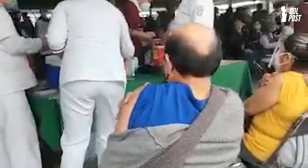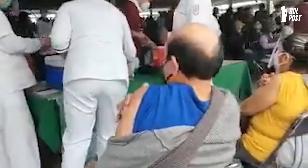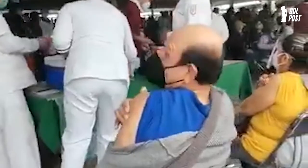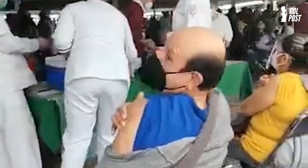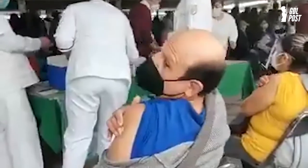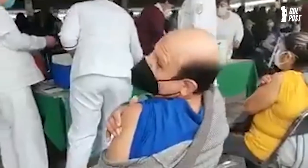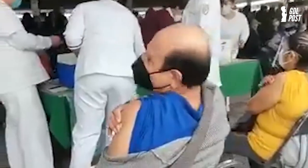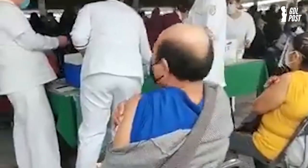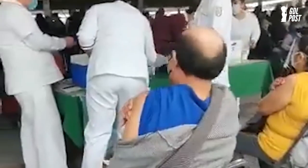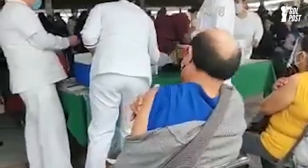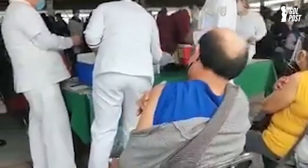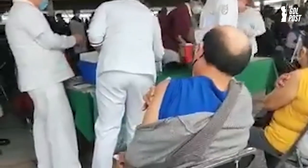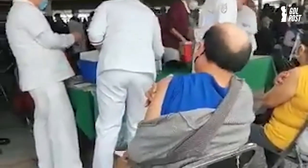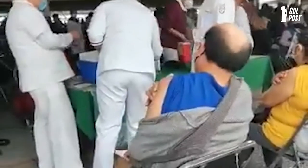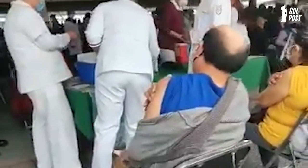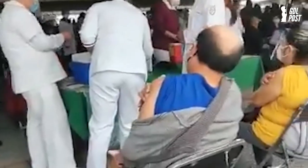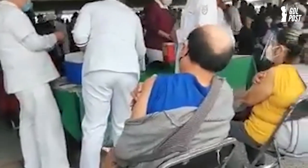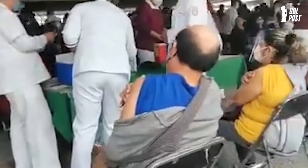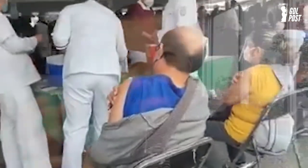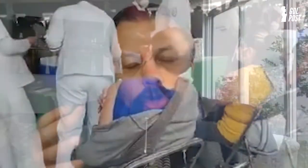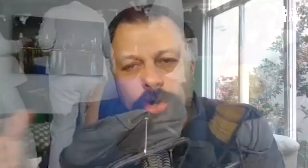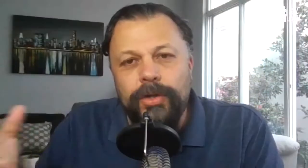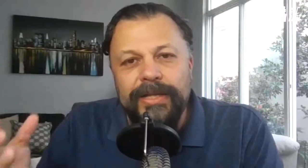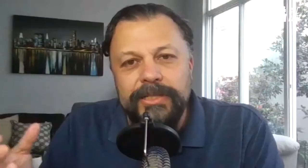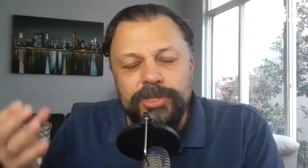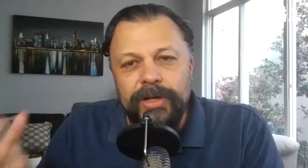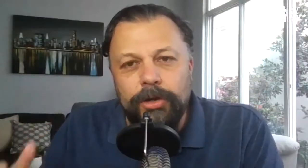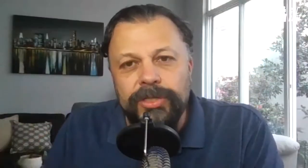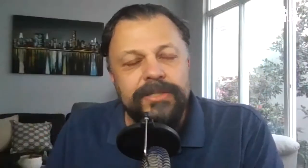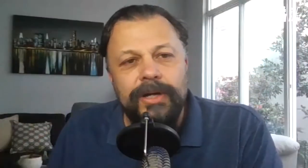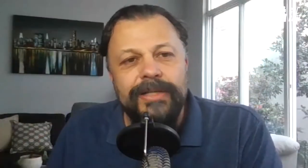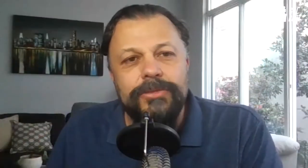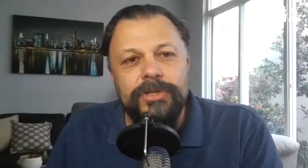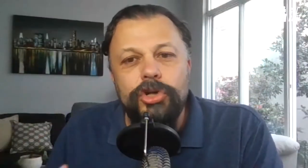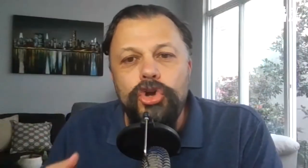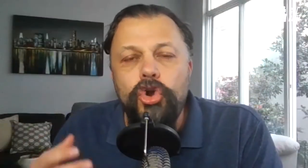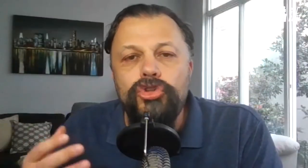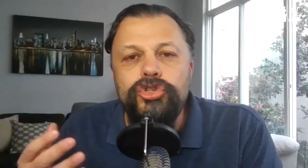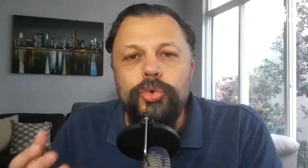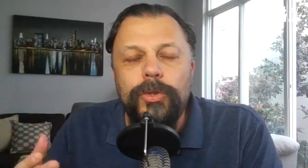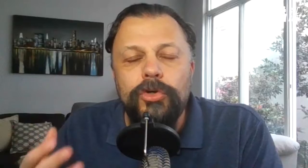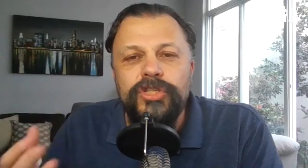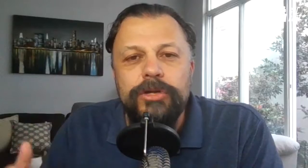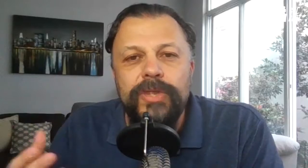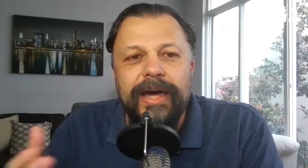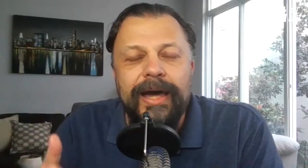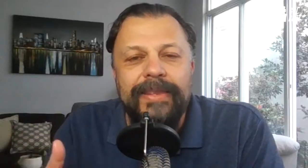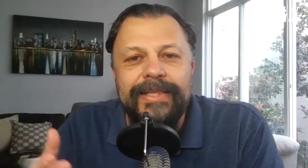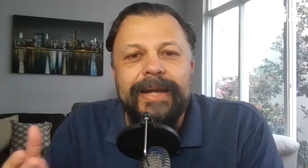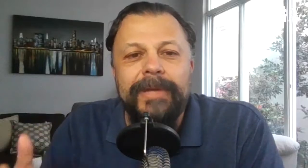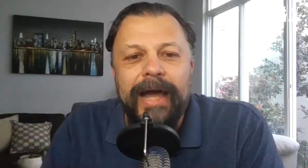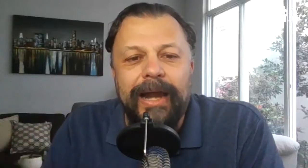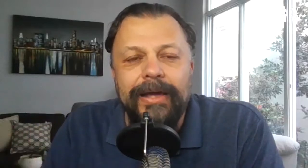por donde buscarle. Nada más que el entorno de la situación, el contexto de la situación no nos ayuda